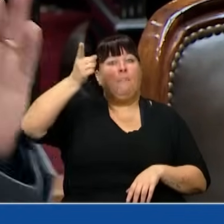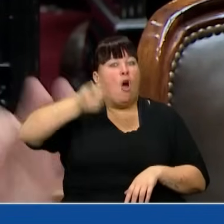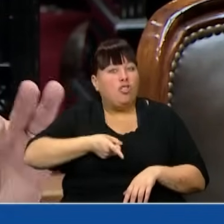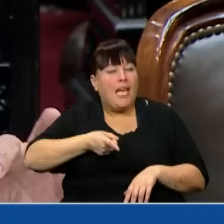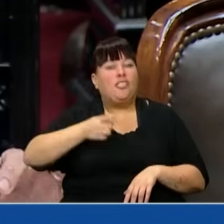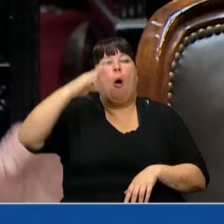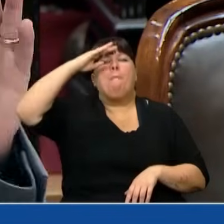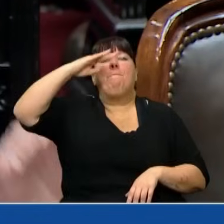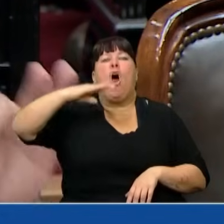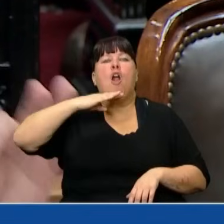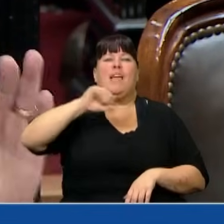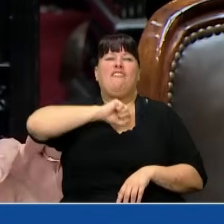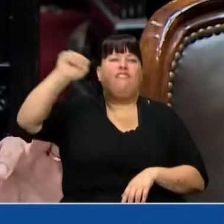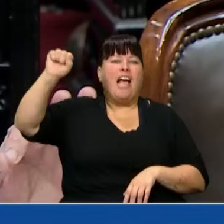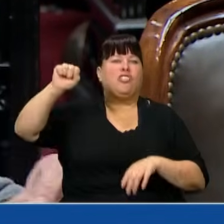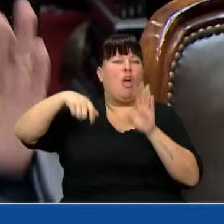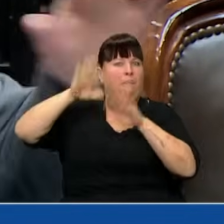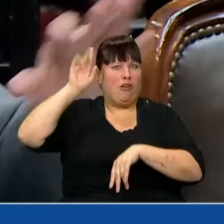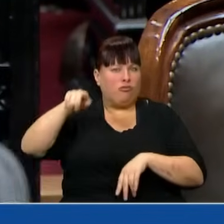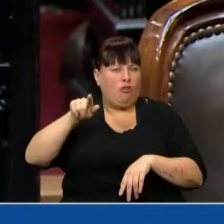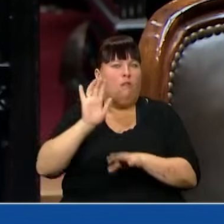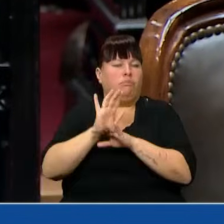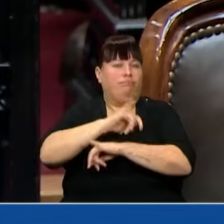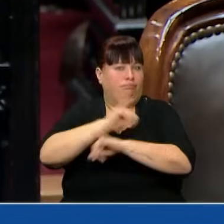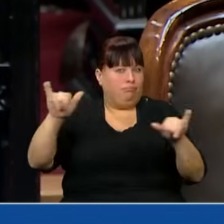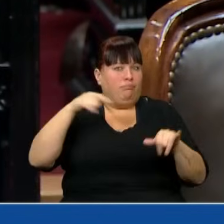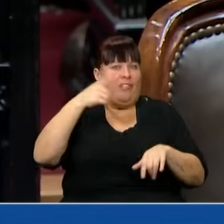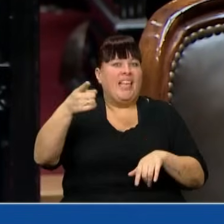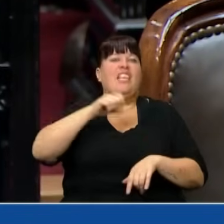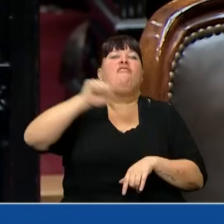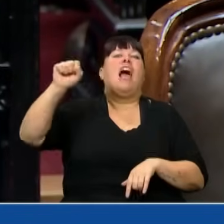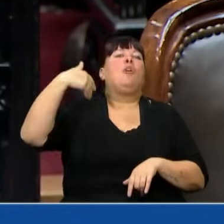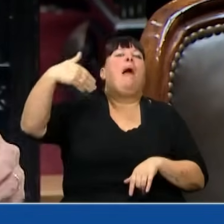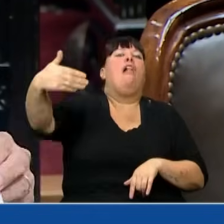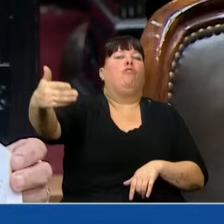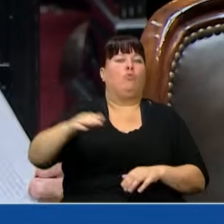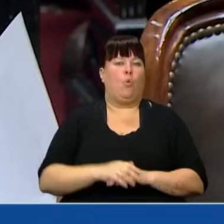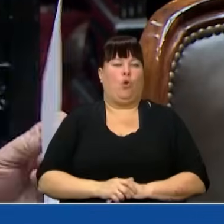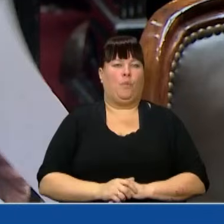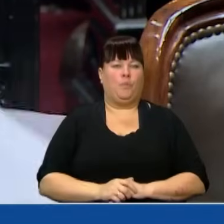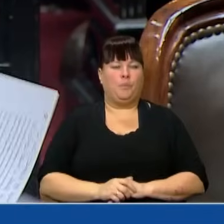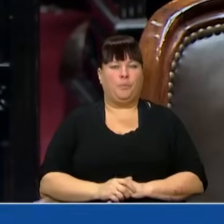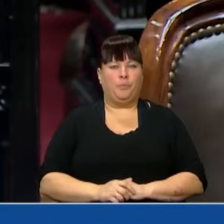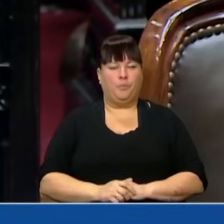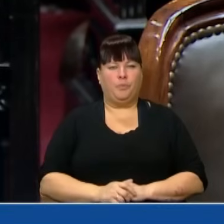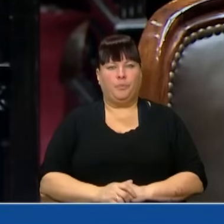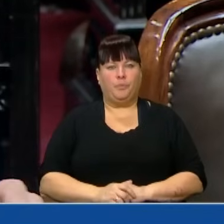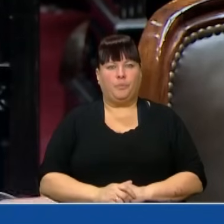18,7% mensual de inflación mayorista, que es la que anuncia la inflación futura.